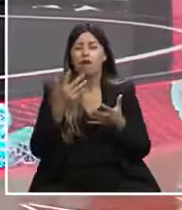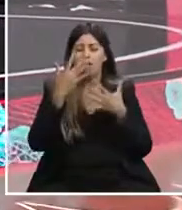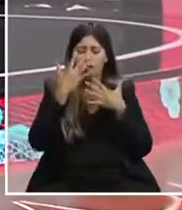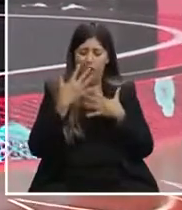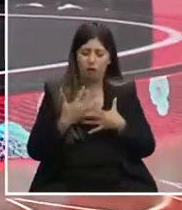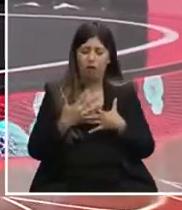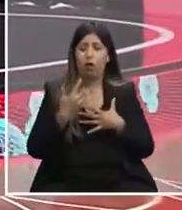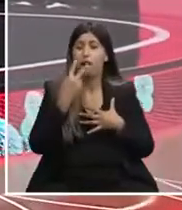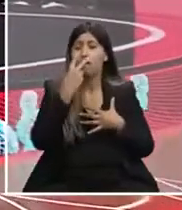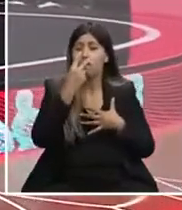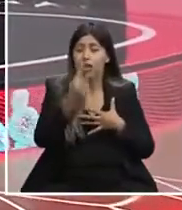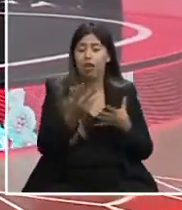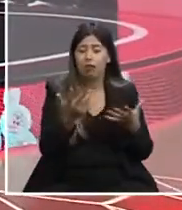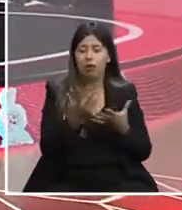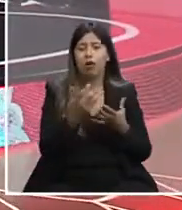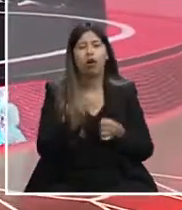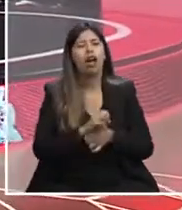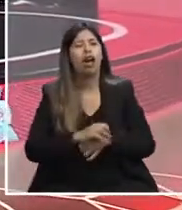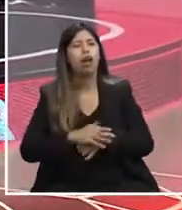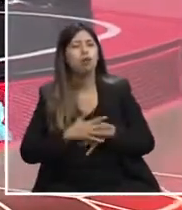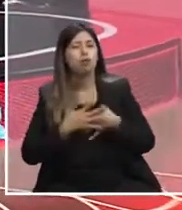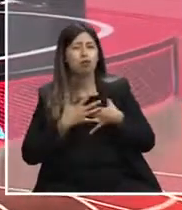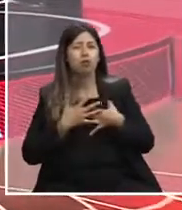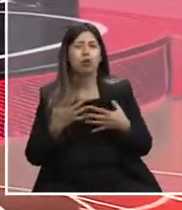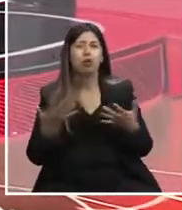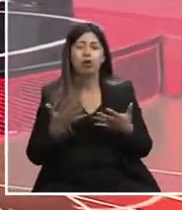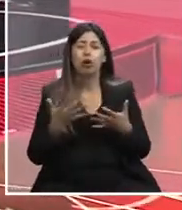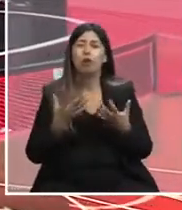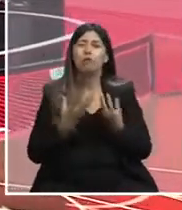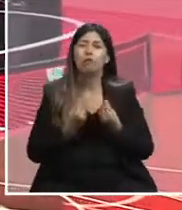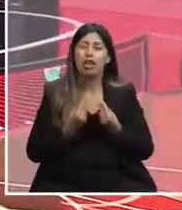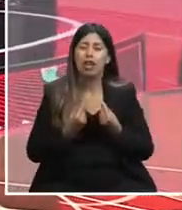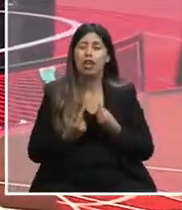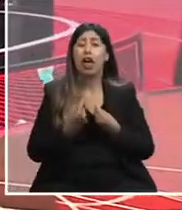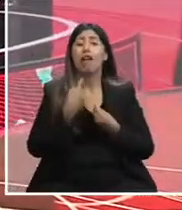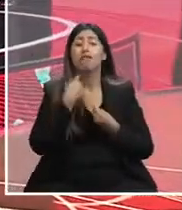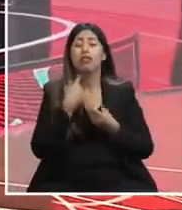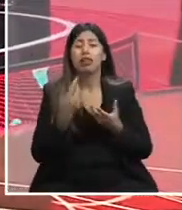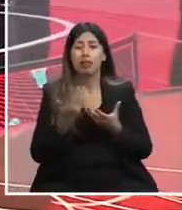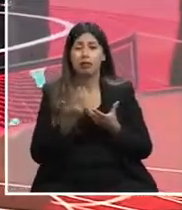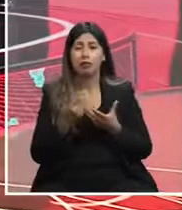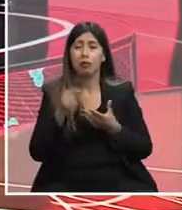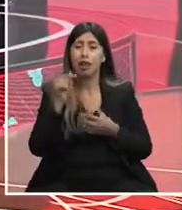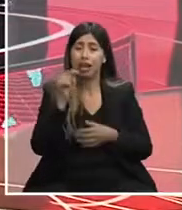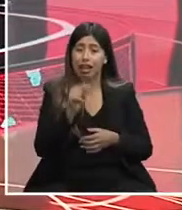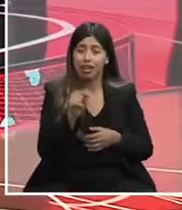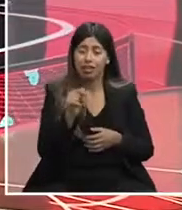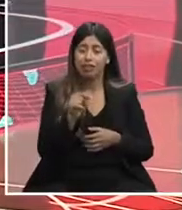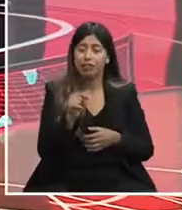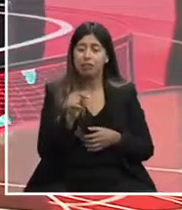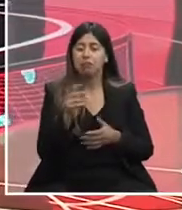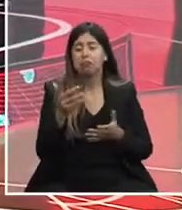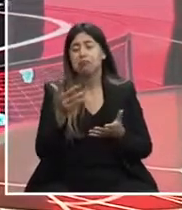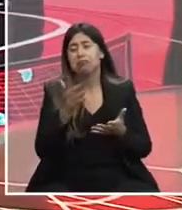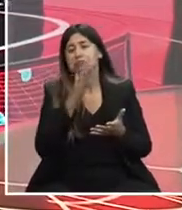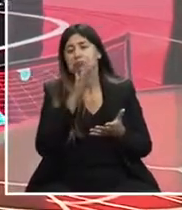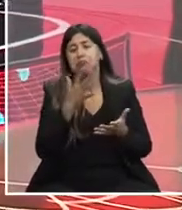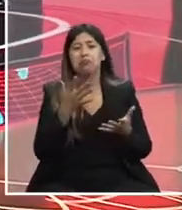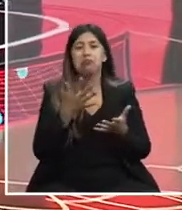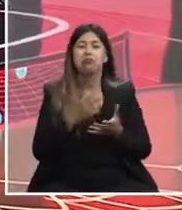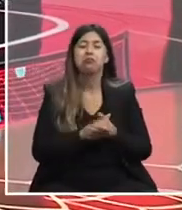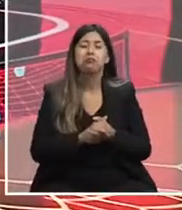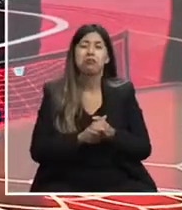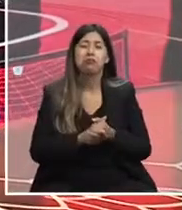este orden de emociones entre las cuales está el miedo y cómo nos afectan, eran prácticamente una suerte de monopolio